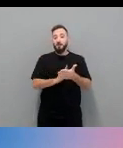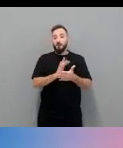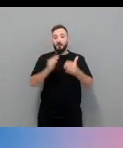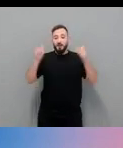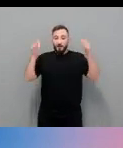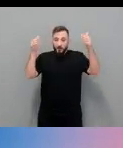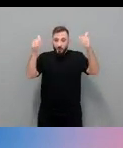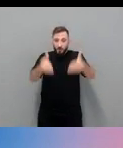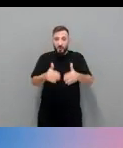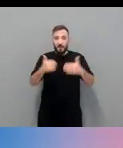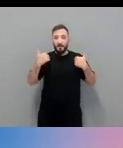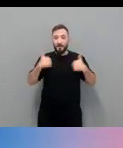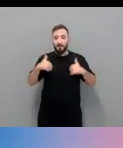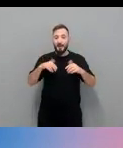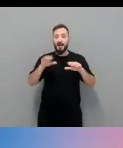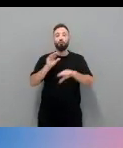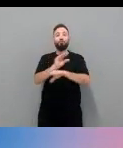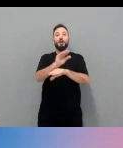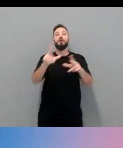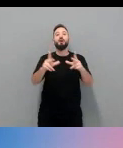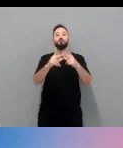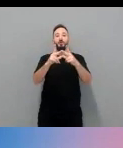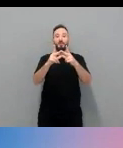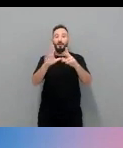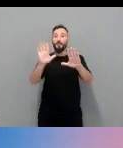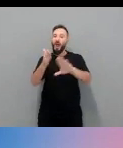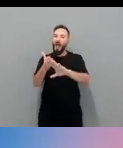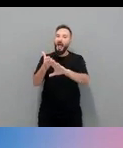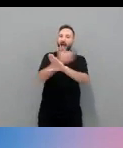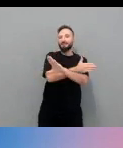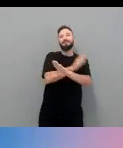ya en el tema de las ayudas sociales, no sin antes